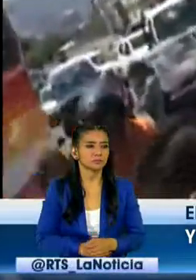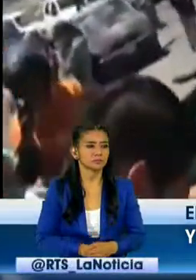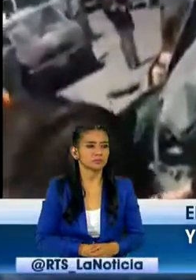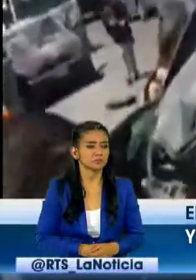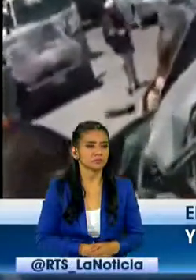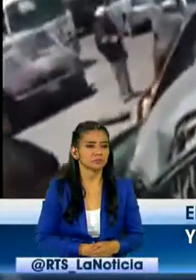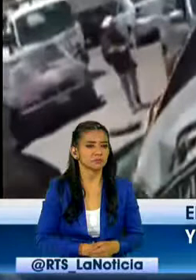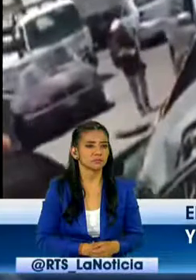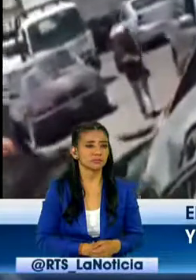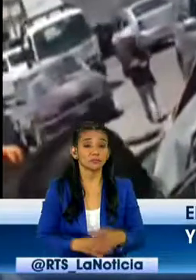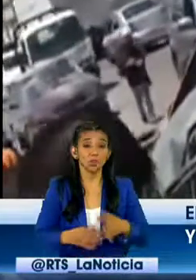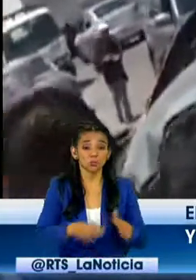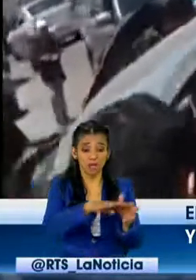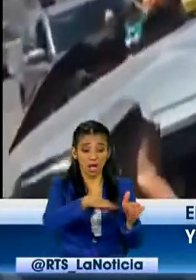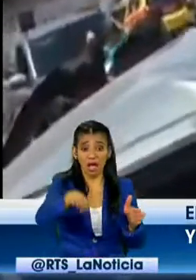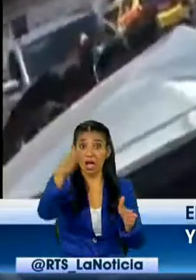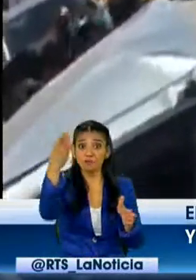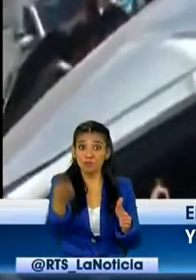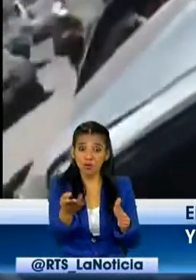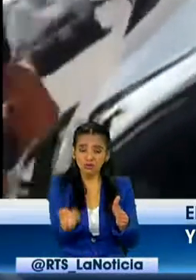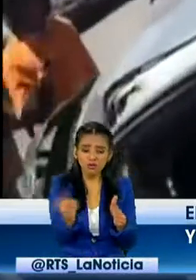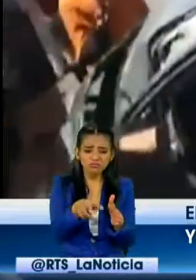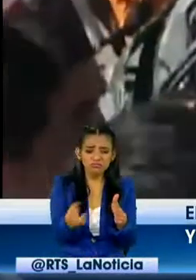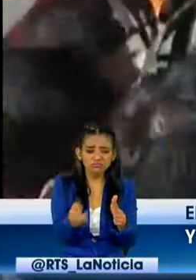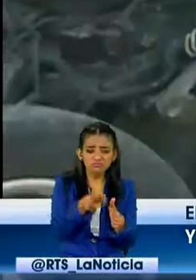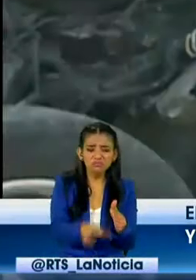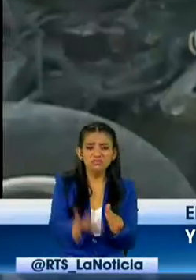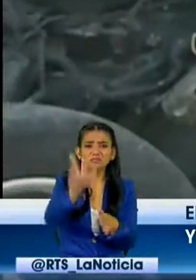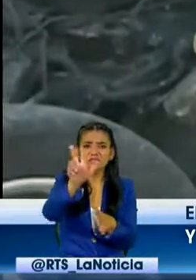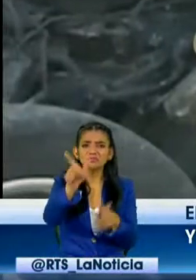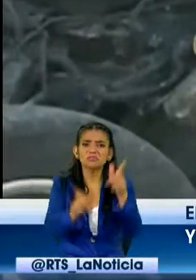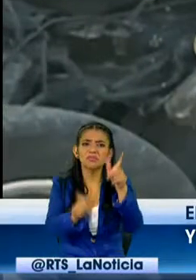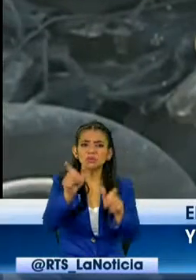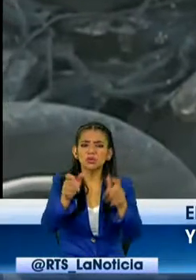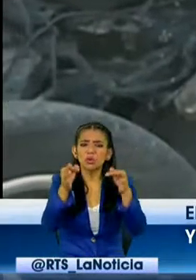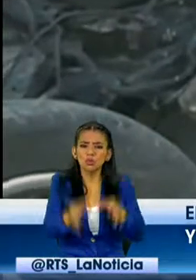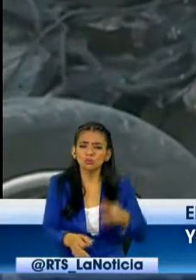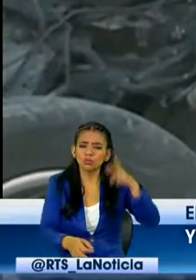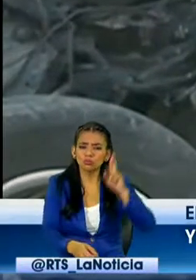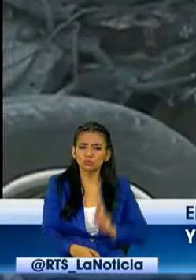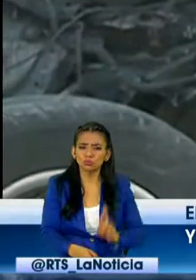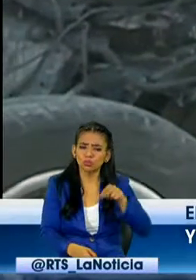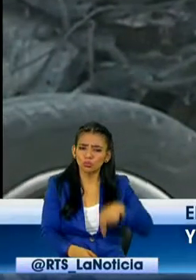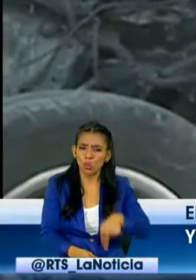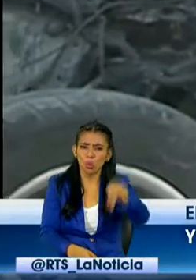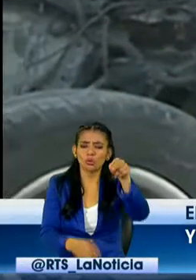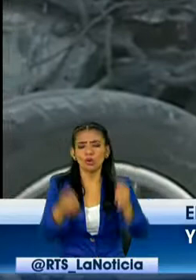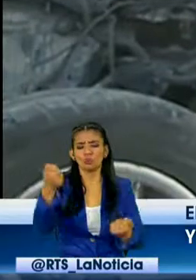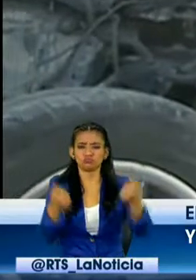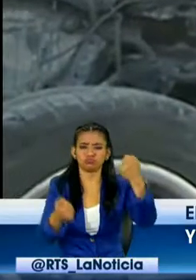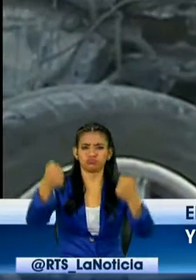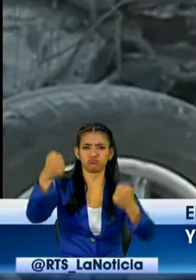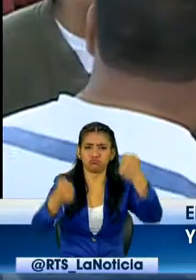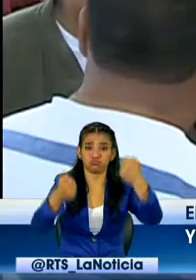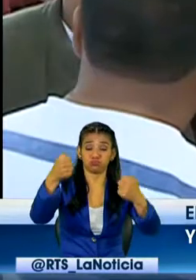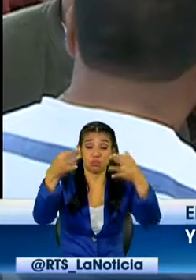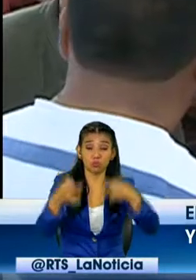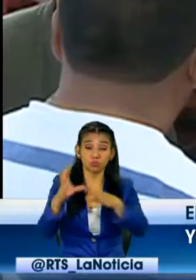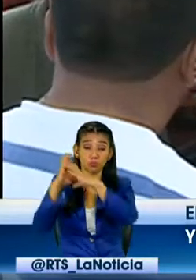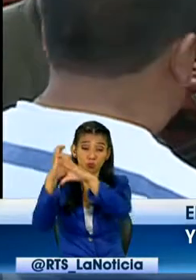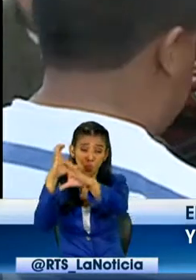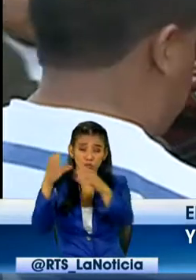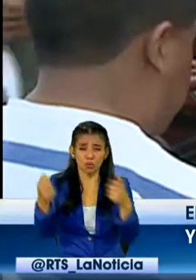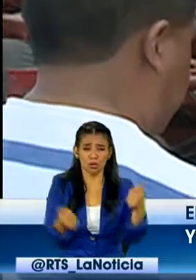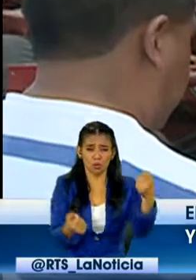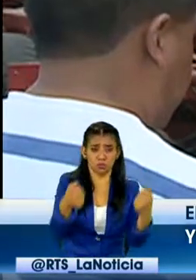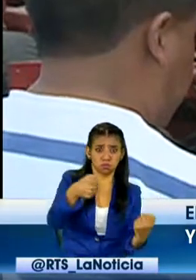En esta camioneta de cabina simple viajaban tres personas. El vehículo circulaba en sentido sur-norte, presuntamente por no chocar con un bus. El chofer